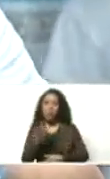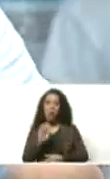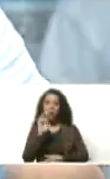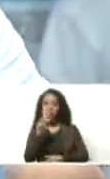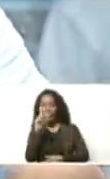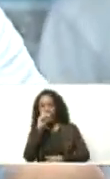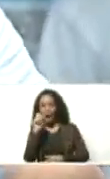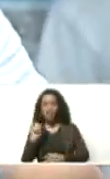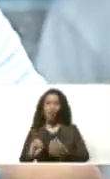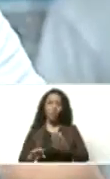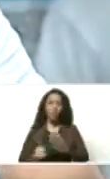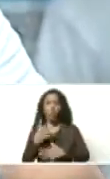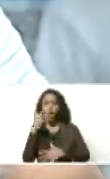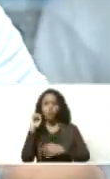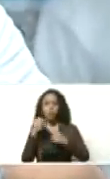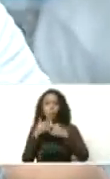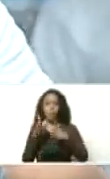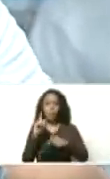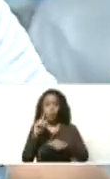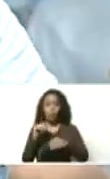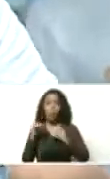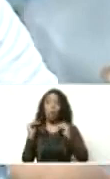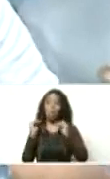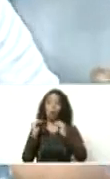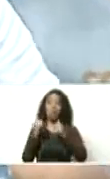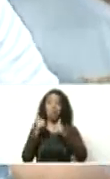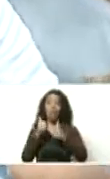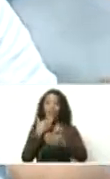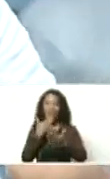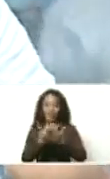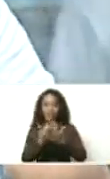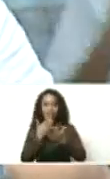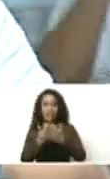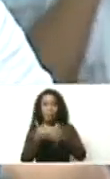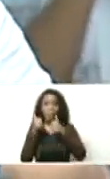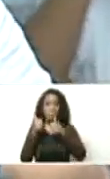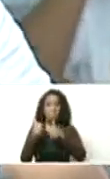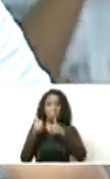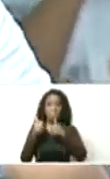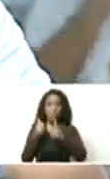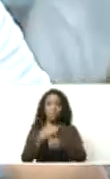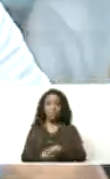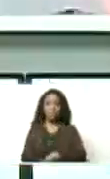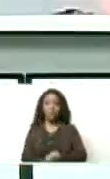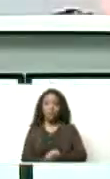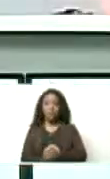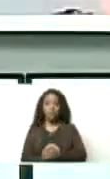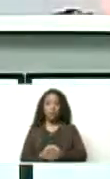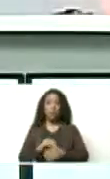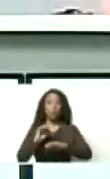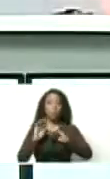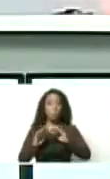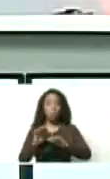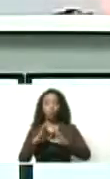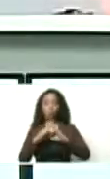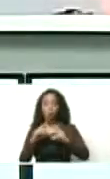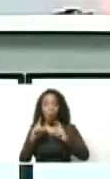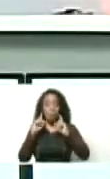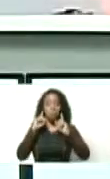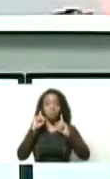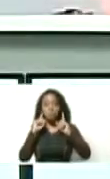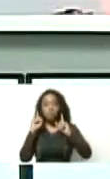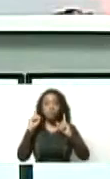2 años de fundada. Pero suenan parejo, ¿yo? Gracias. Suena muy bien. Gracias, gracias. Suena la percusión,